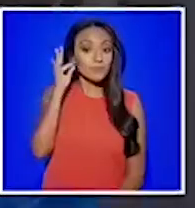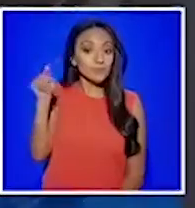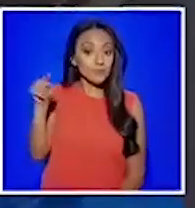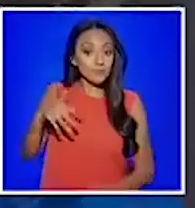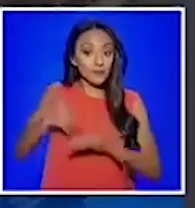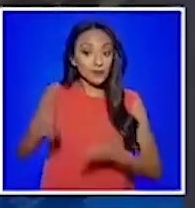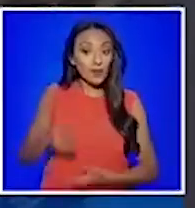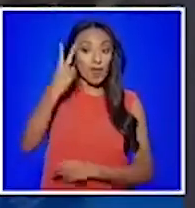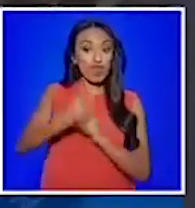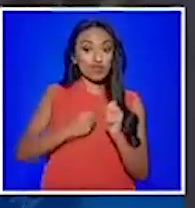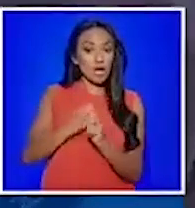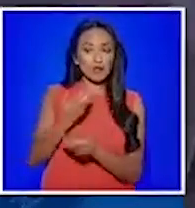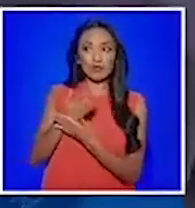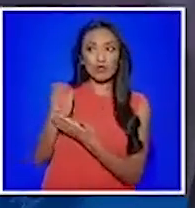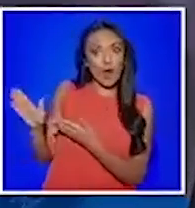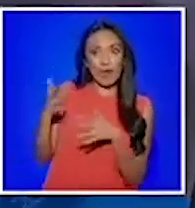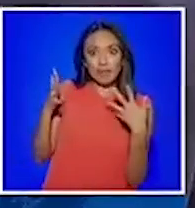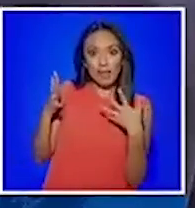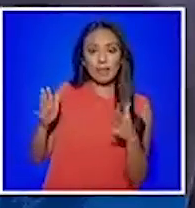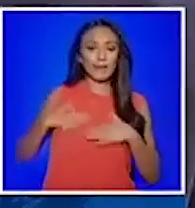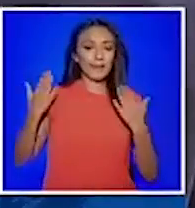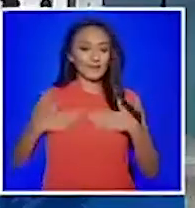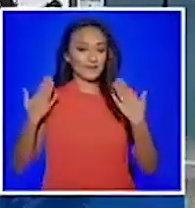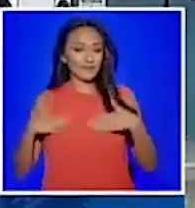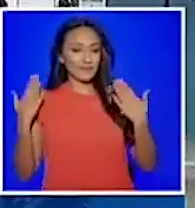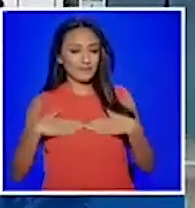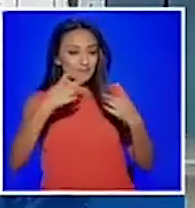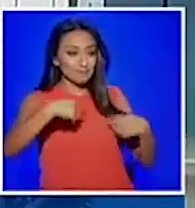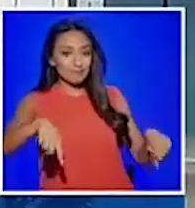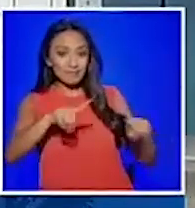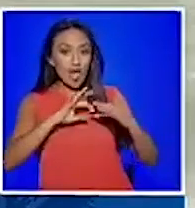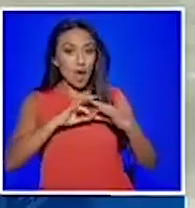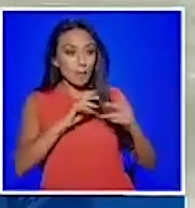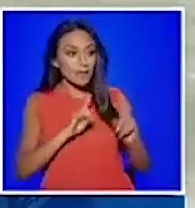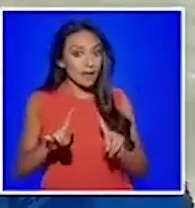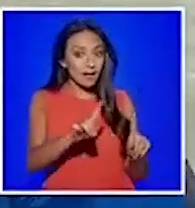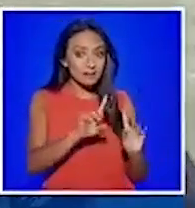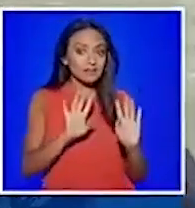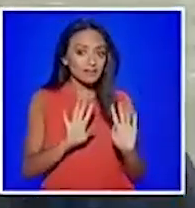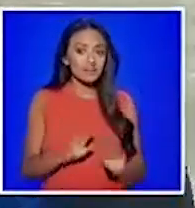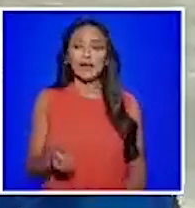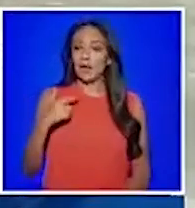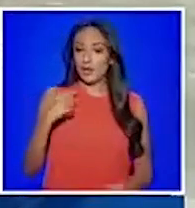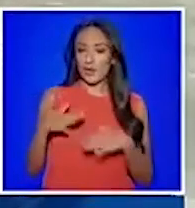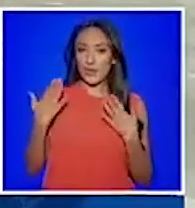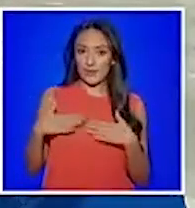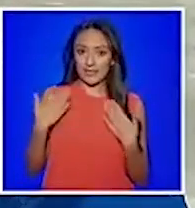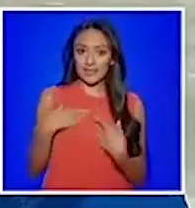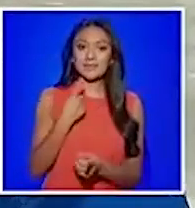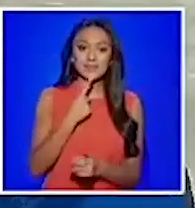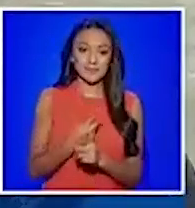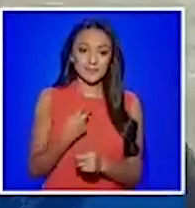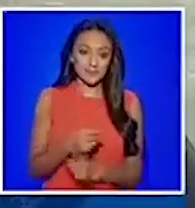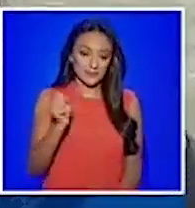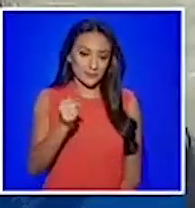de casi 2 años. Siente una gran felicidad al ver de nuevo a sus compañeros. Me siento muy feliz, ya que estar